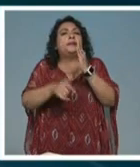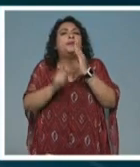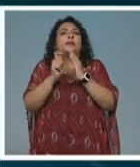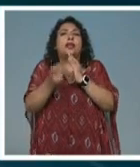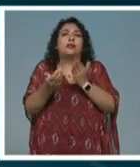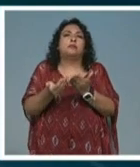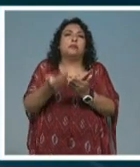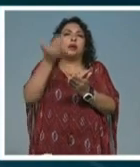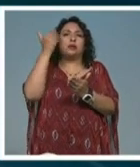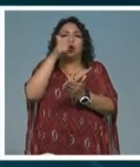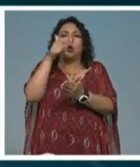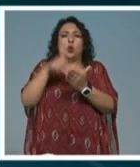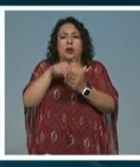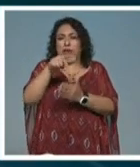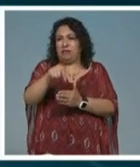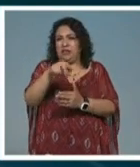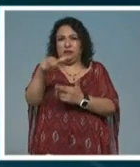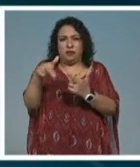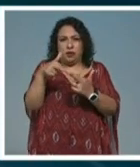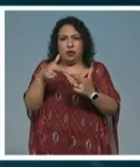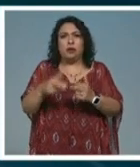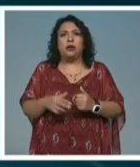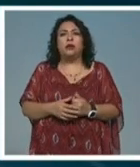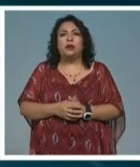pasado en la región.